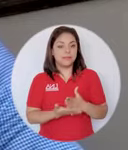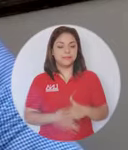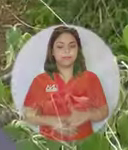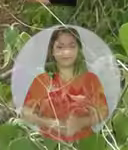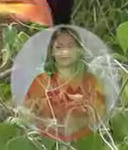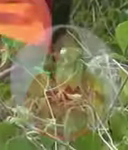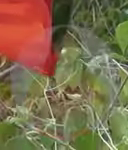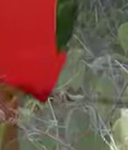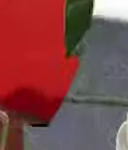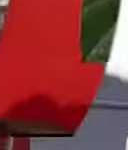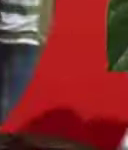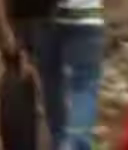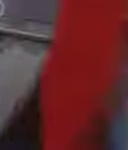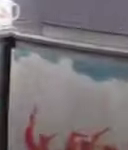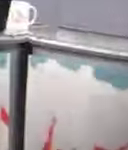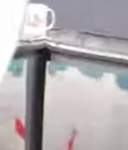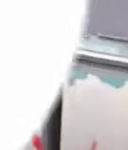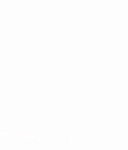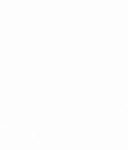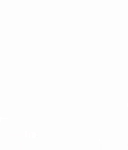parar.